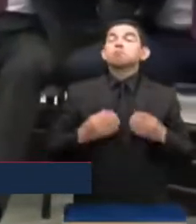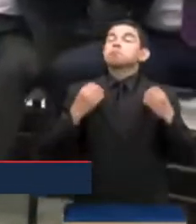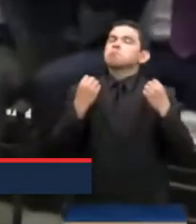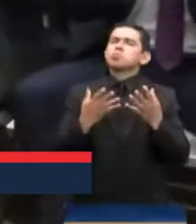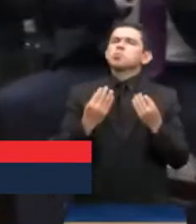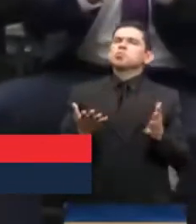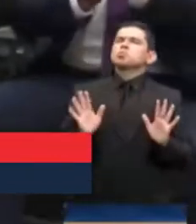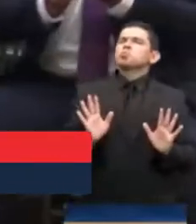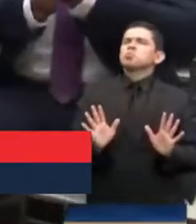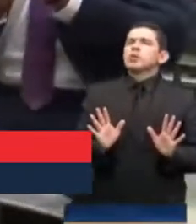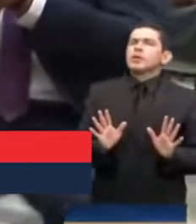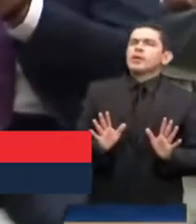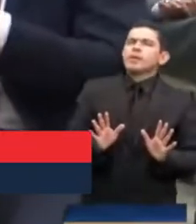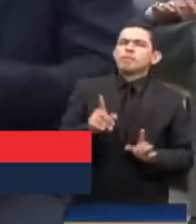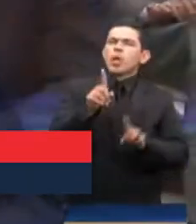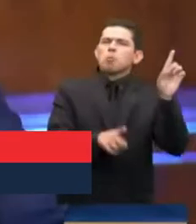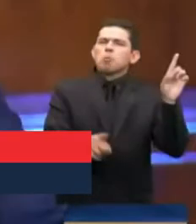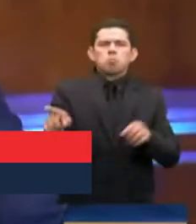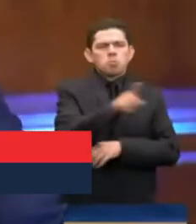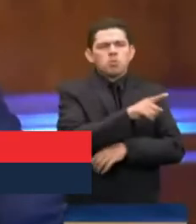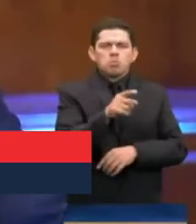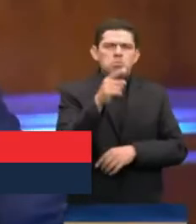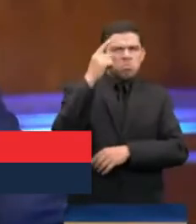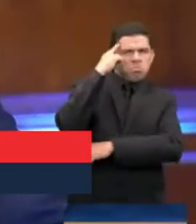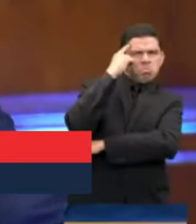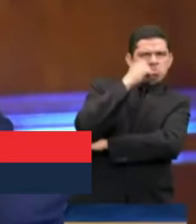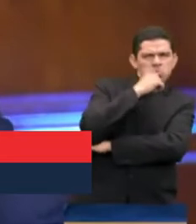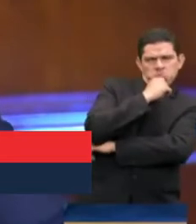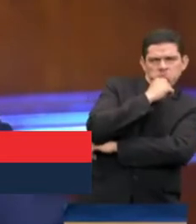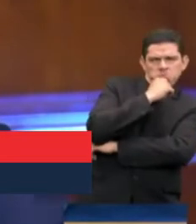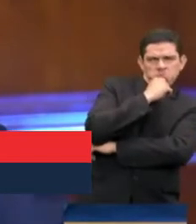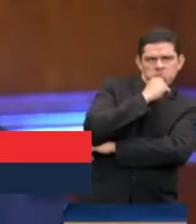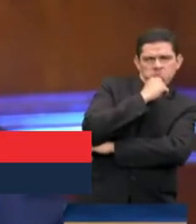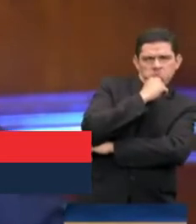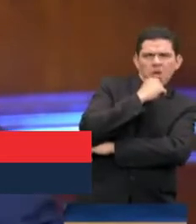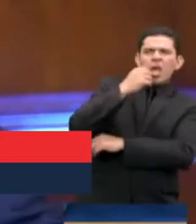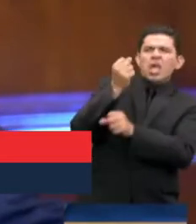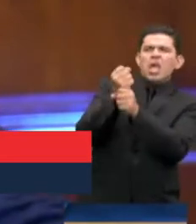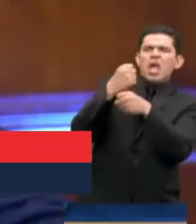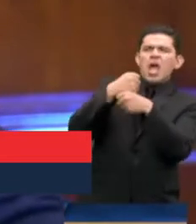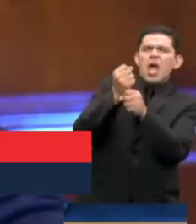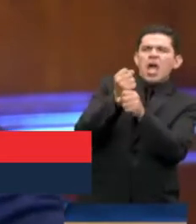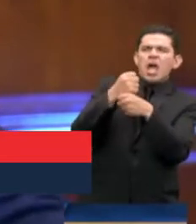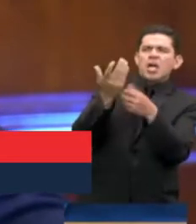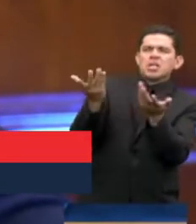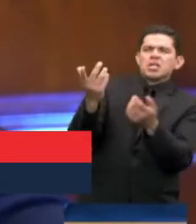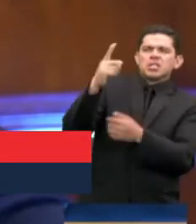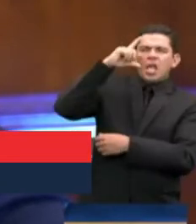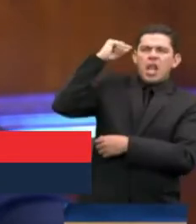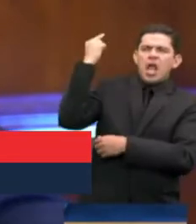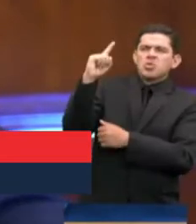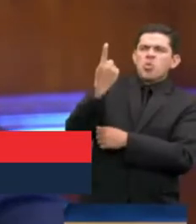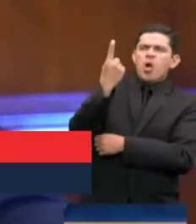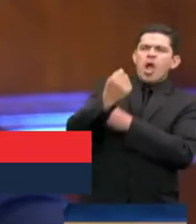Muchos se preguntan, ¿y cuál es la obra de Lasso en el primer año de